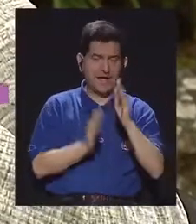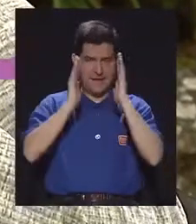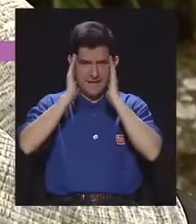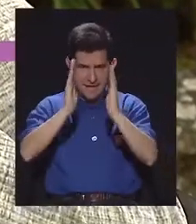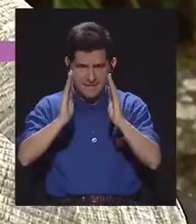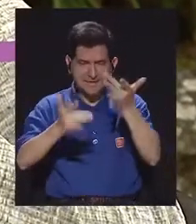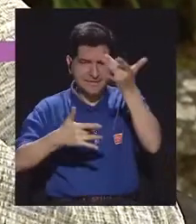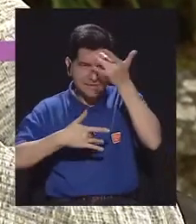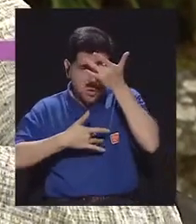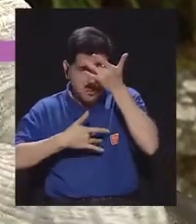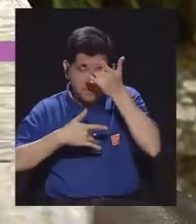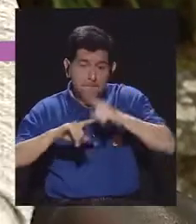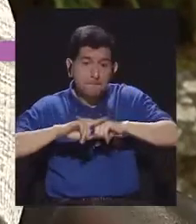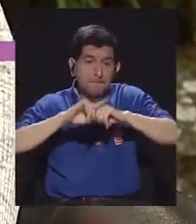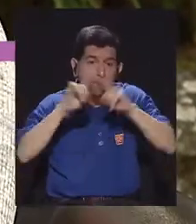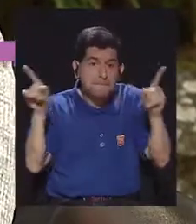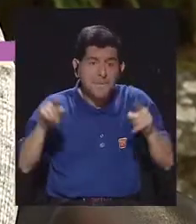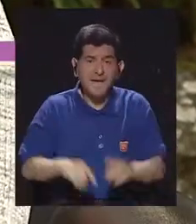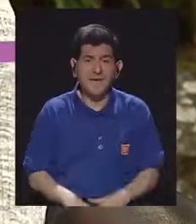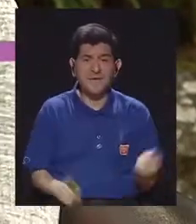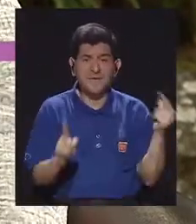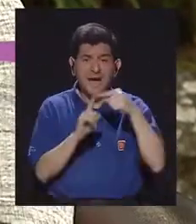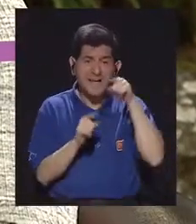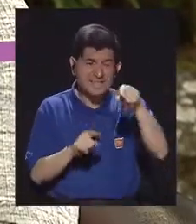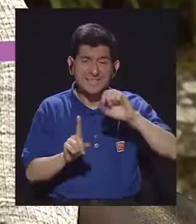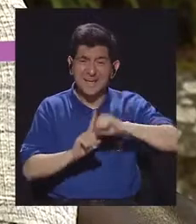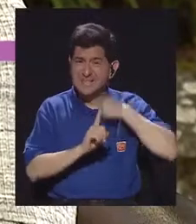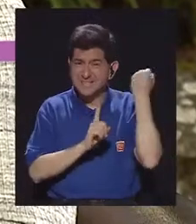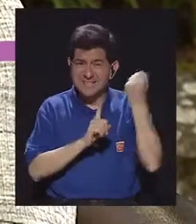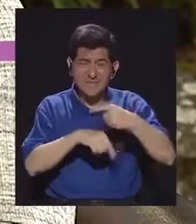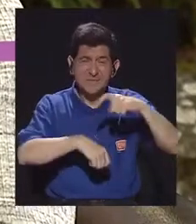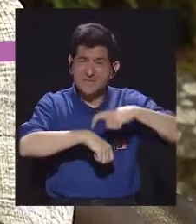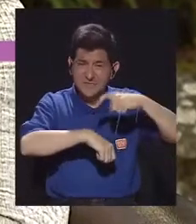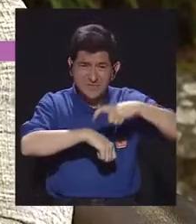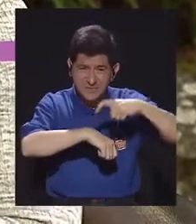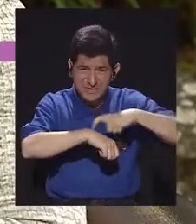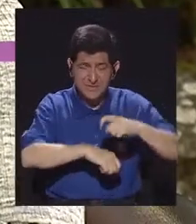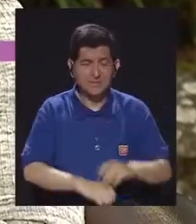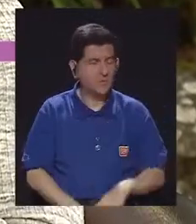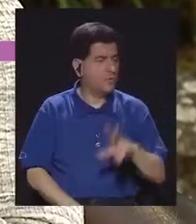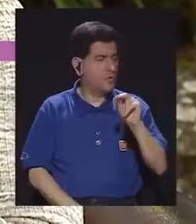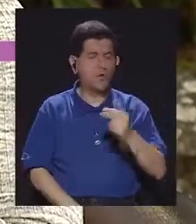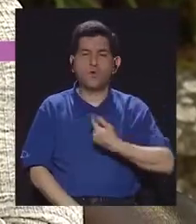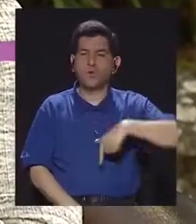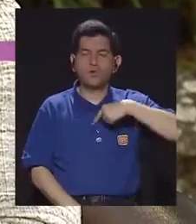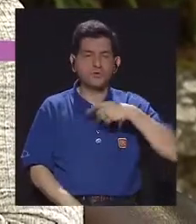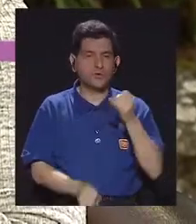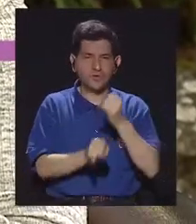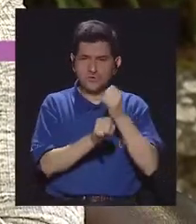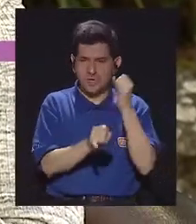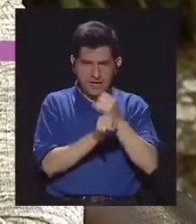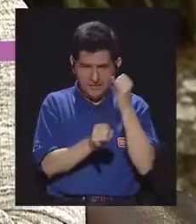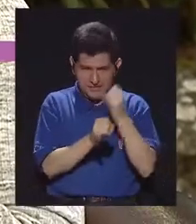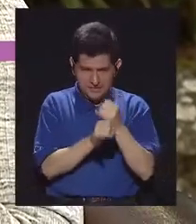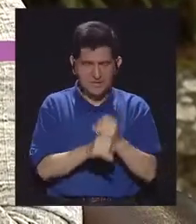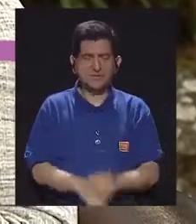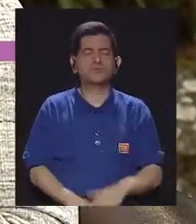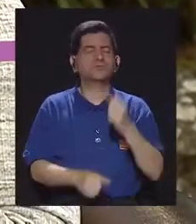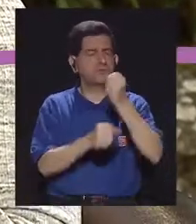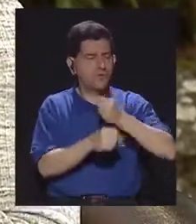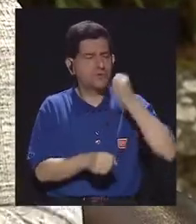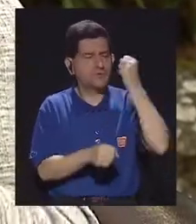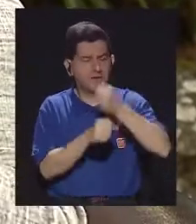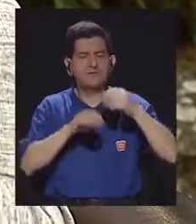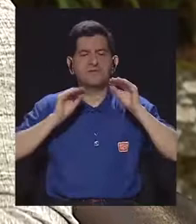el atacar lo que son las enfermedades. Pero no hay que llegar a eso, no hay que llegar a eso. Por eso es que nosotros desde el ICODER estamos haciendo